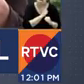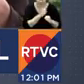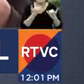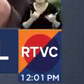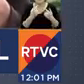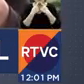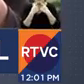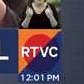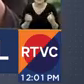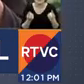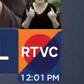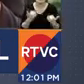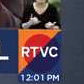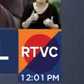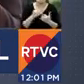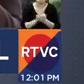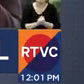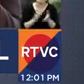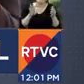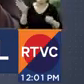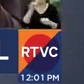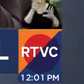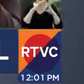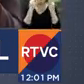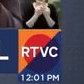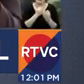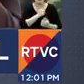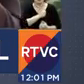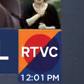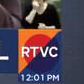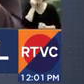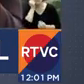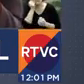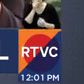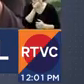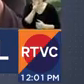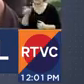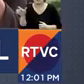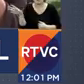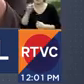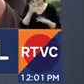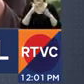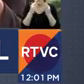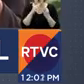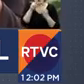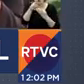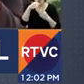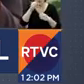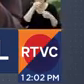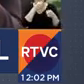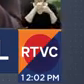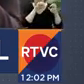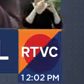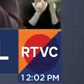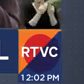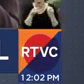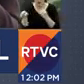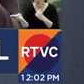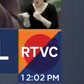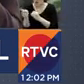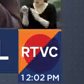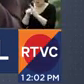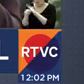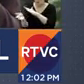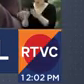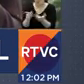desde RTVC Noticias toda nuestra solidaridad y condolencias a todos ellos. Pero usted habló con ellos, con algunos de sus familiares y también con su